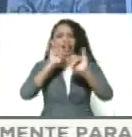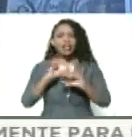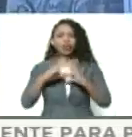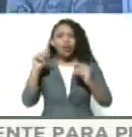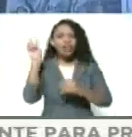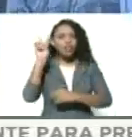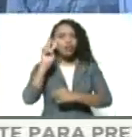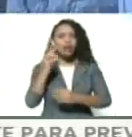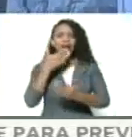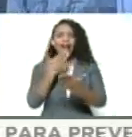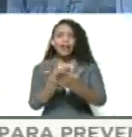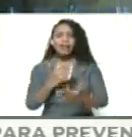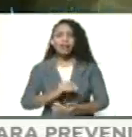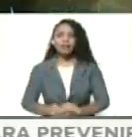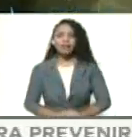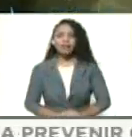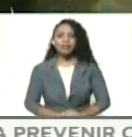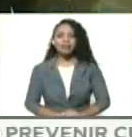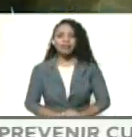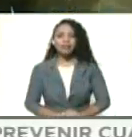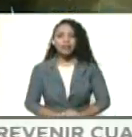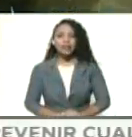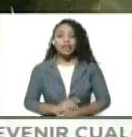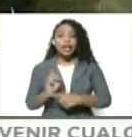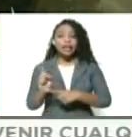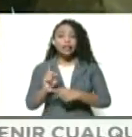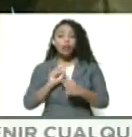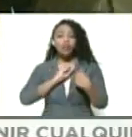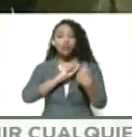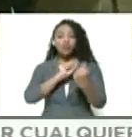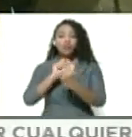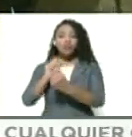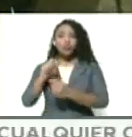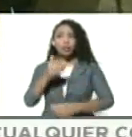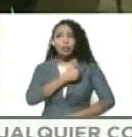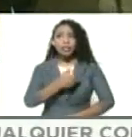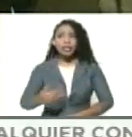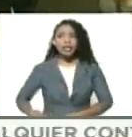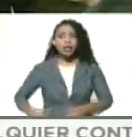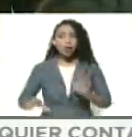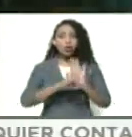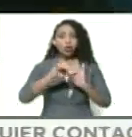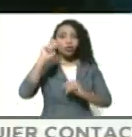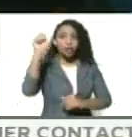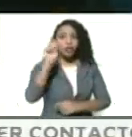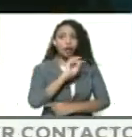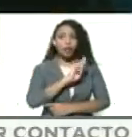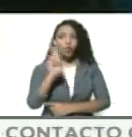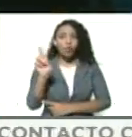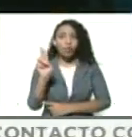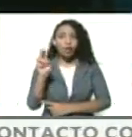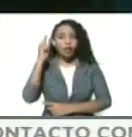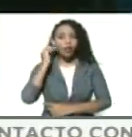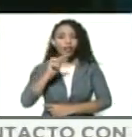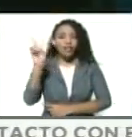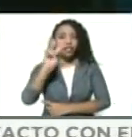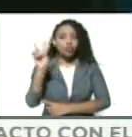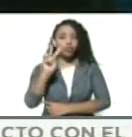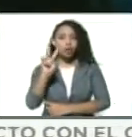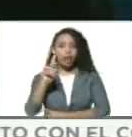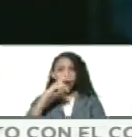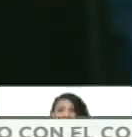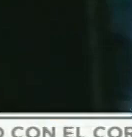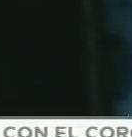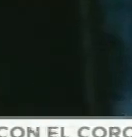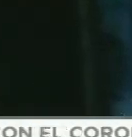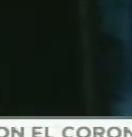Gracias. Bien, ha sido el discurso del presidente constitucional de la República Bolivariana de Venezuela, Nicolás Maduro Moros.